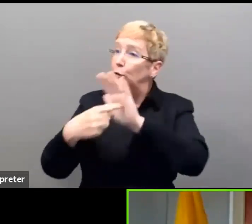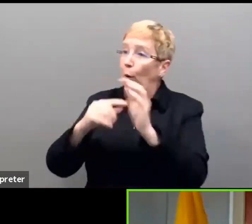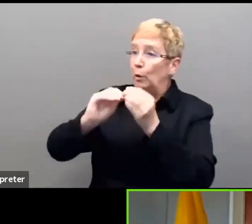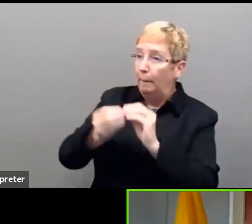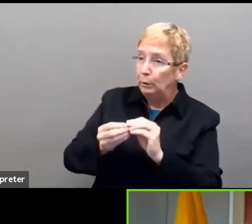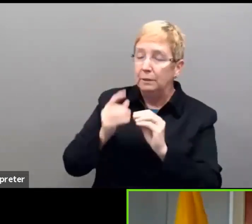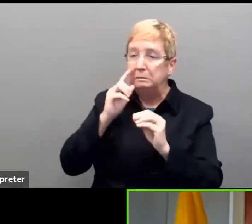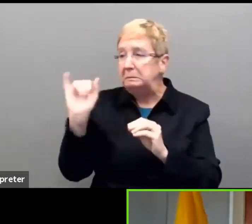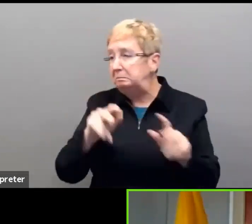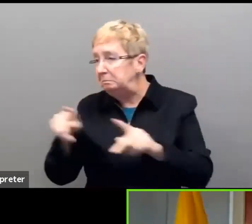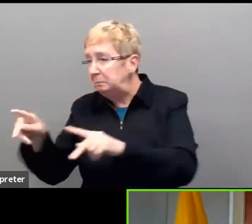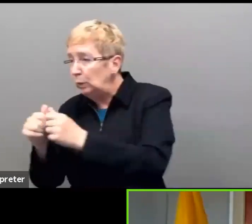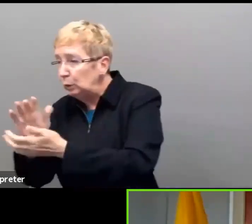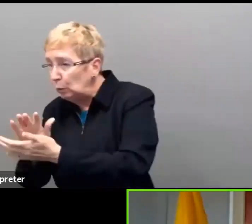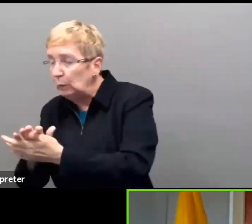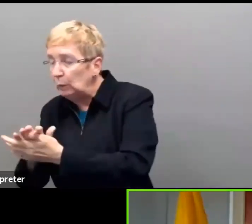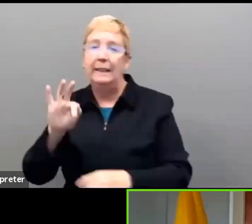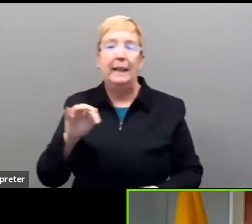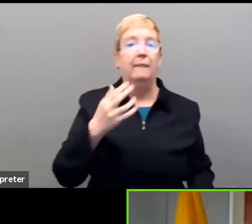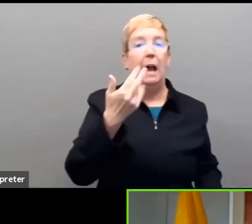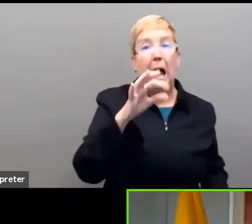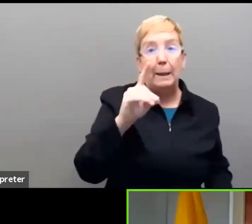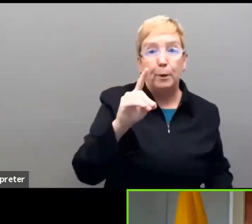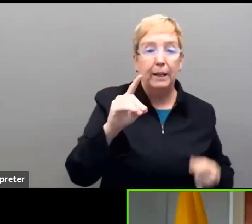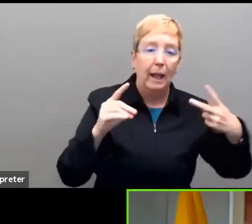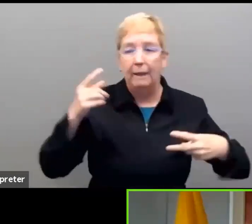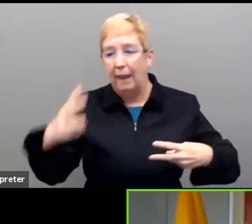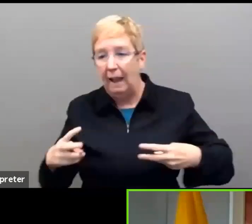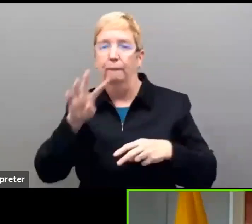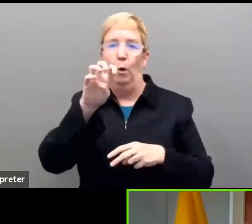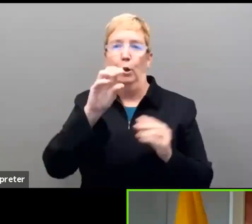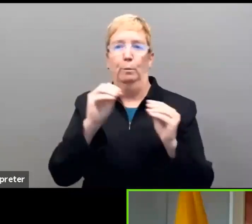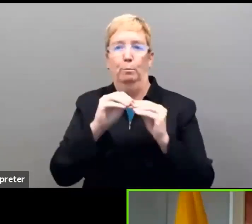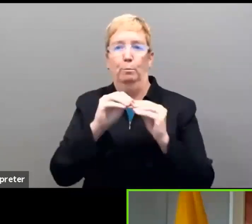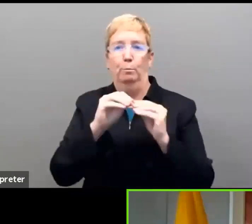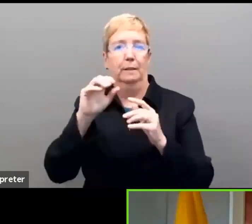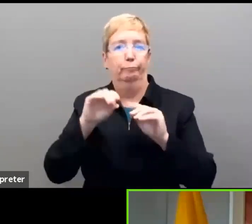reduce la transmisión y dado el hecho que queremos continuar